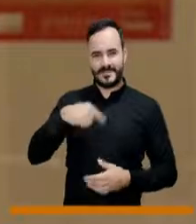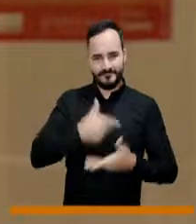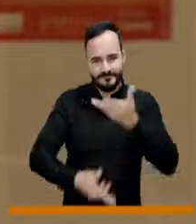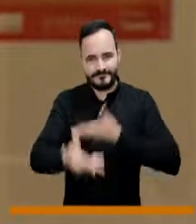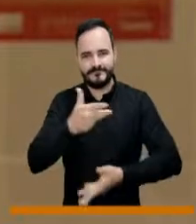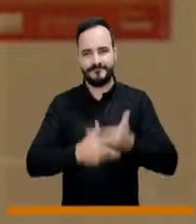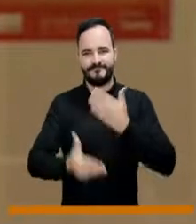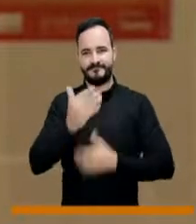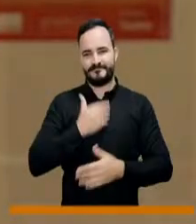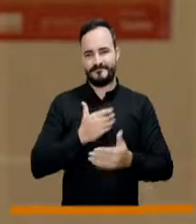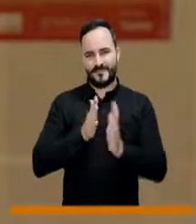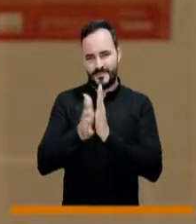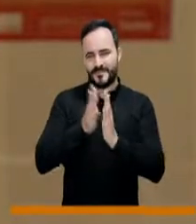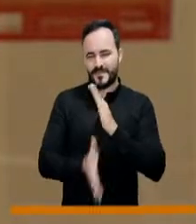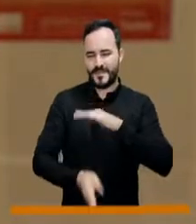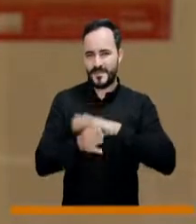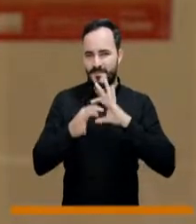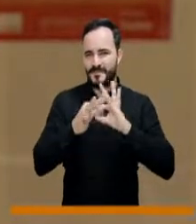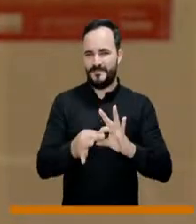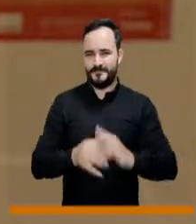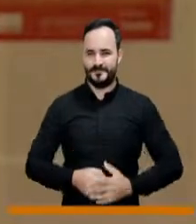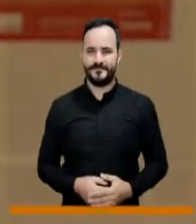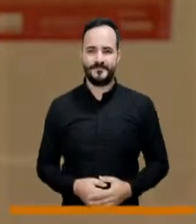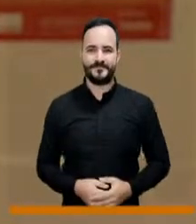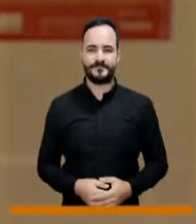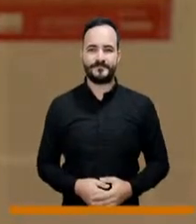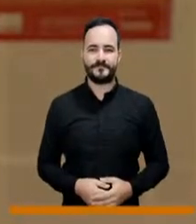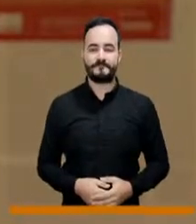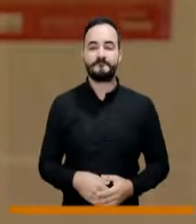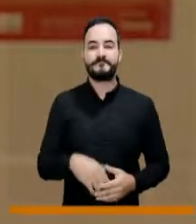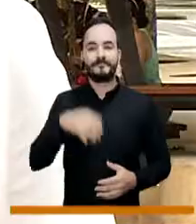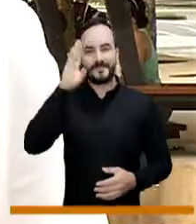este espacio, y nosotros continuamos con más De Frente.